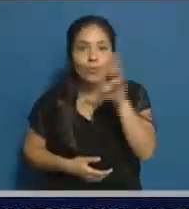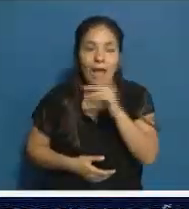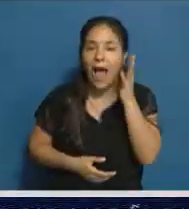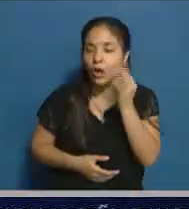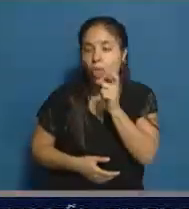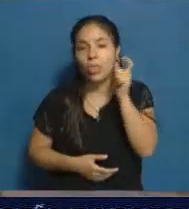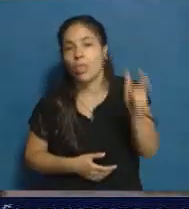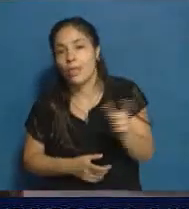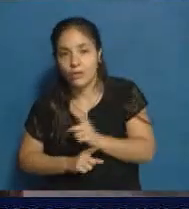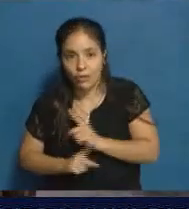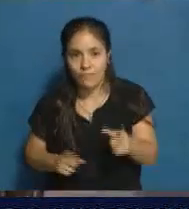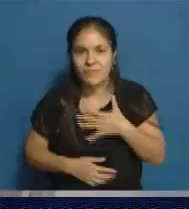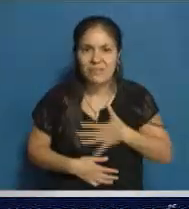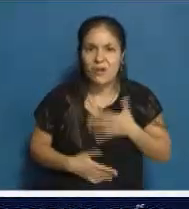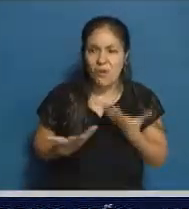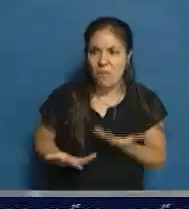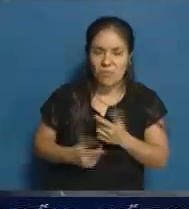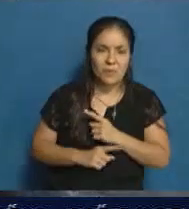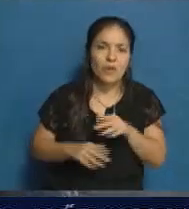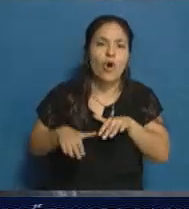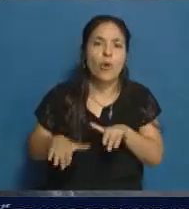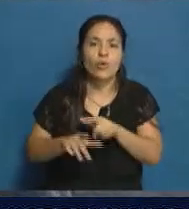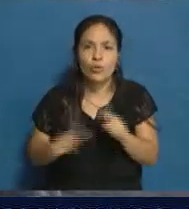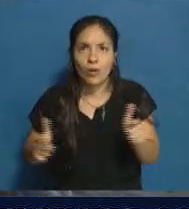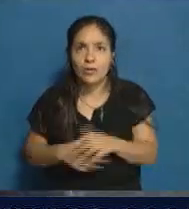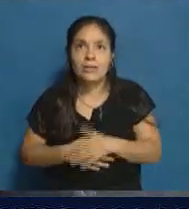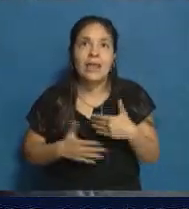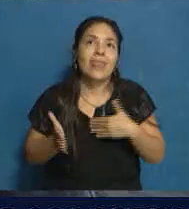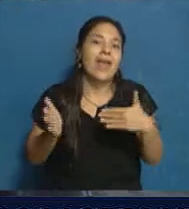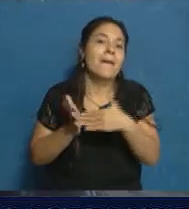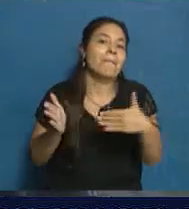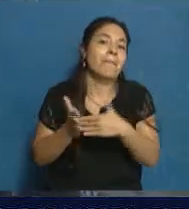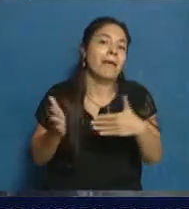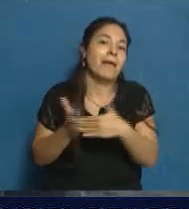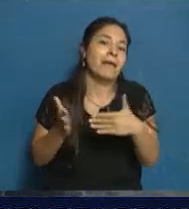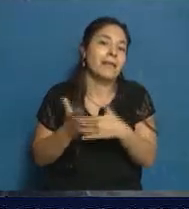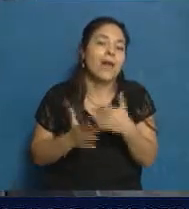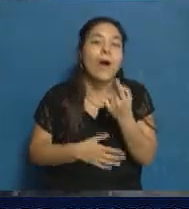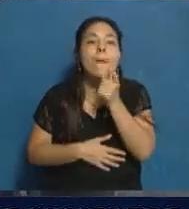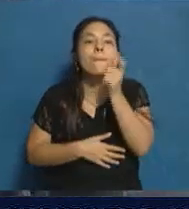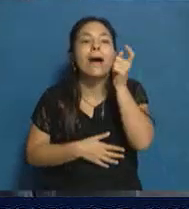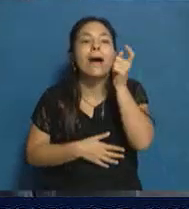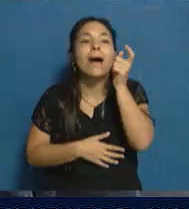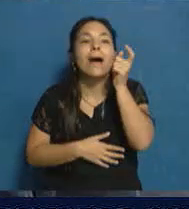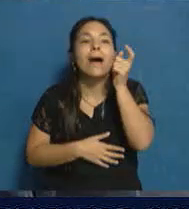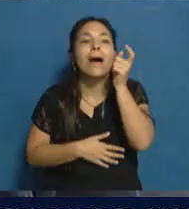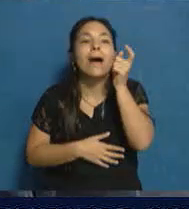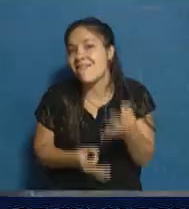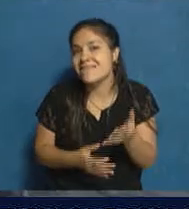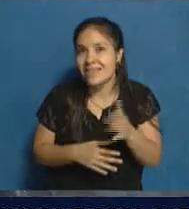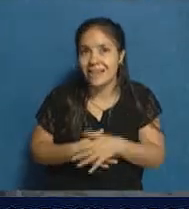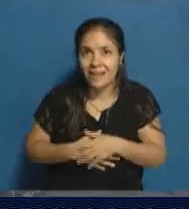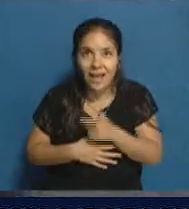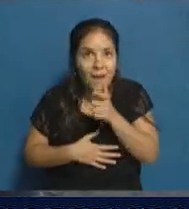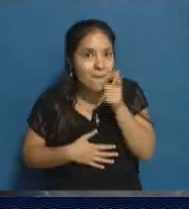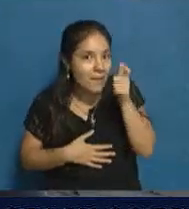la calle, la verdad que te hace sentir muy incómoda. Y todo es relativo. Un buen piropo siempre es bienvenido. El buen